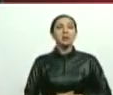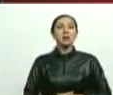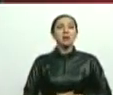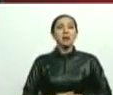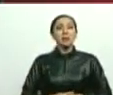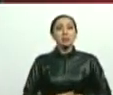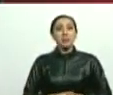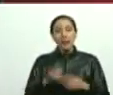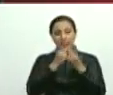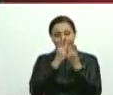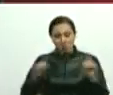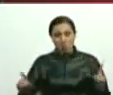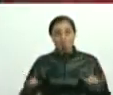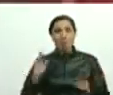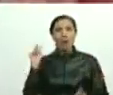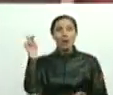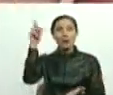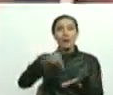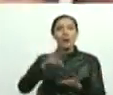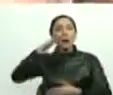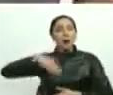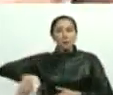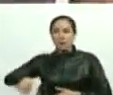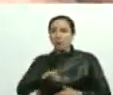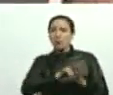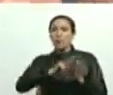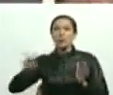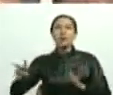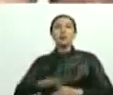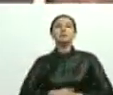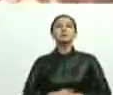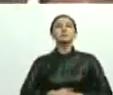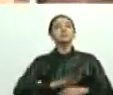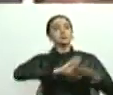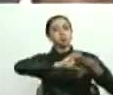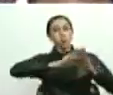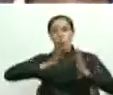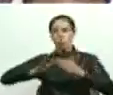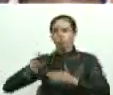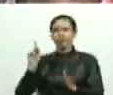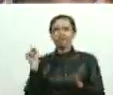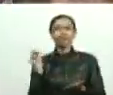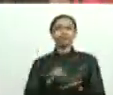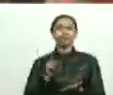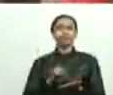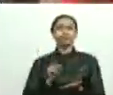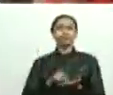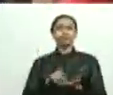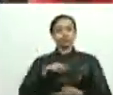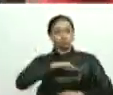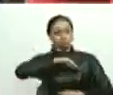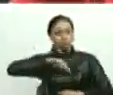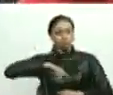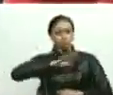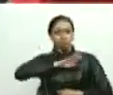democracia directa, abierta, vecinal, comunitaria, el modelo nuestro,